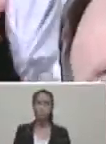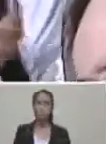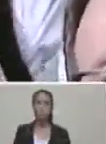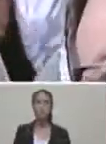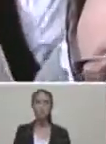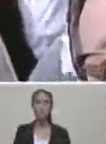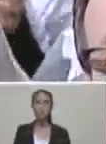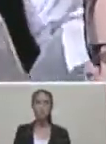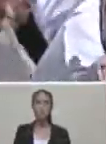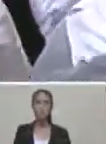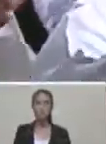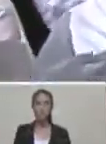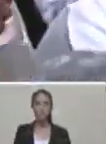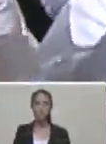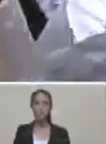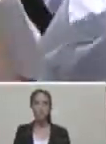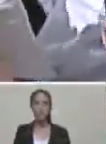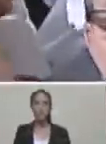existencia.